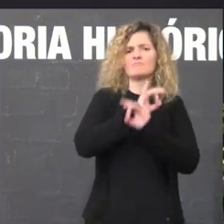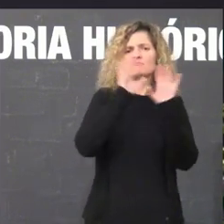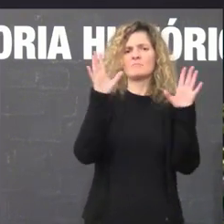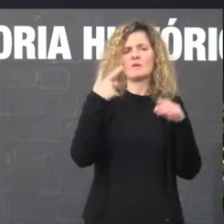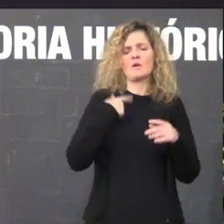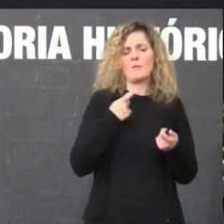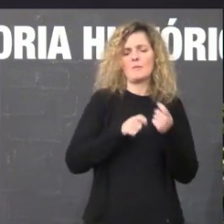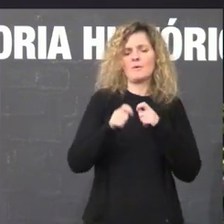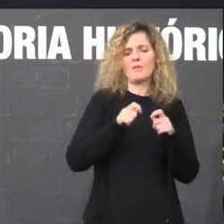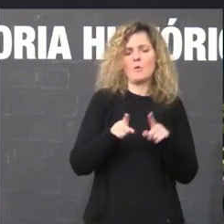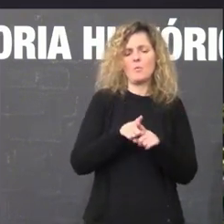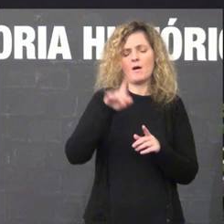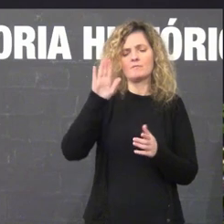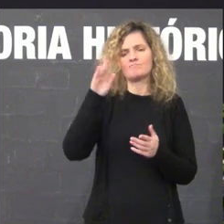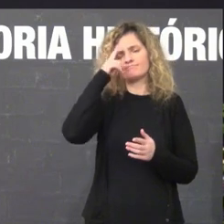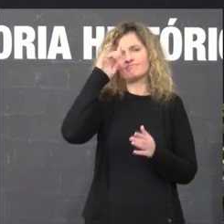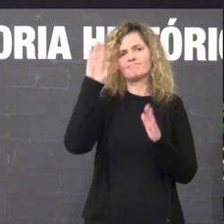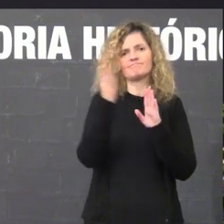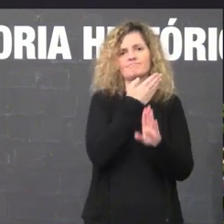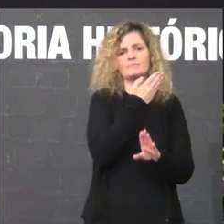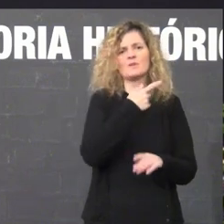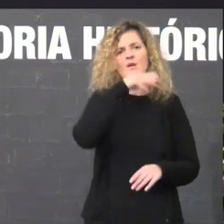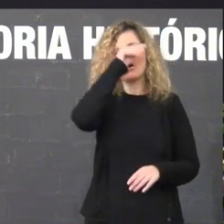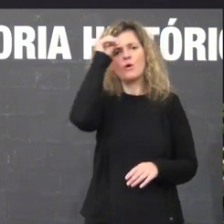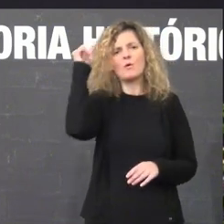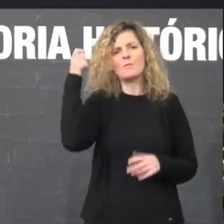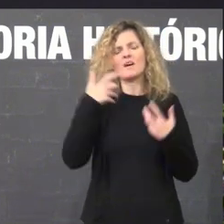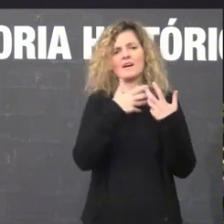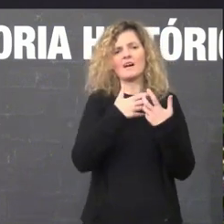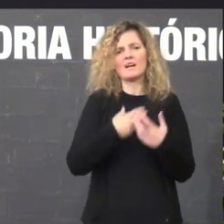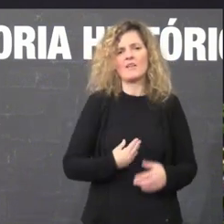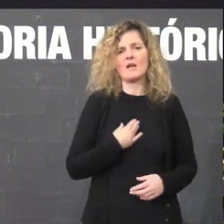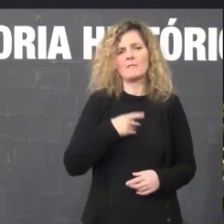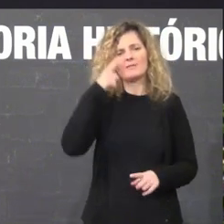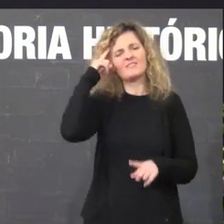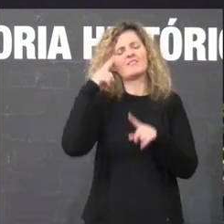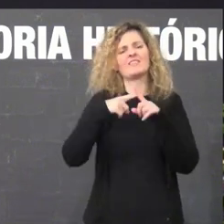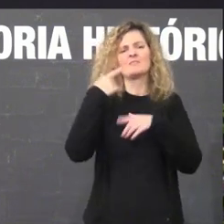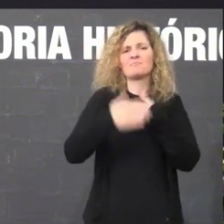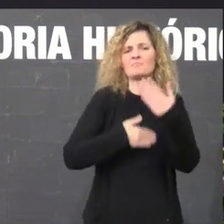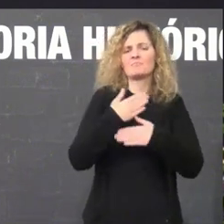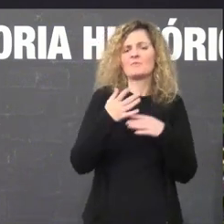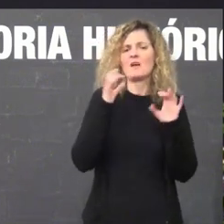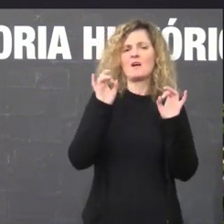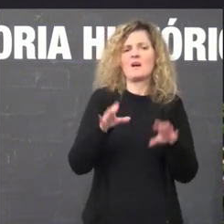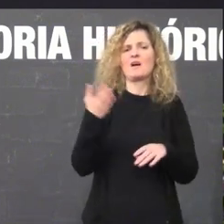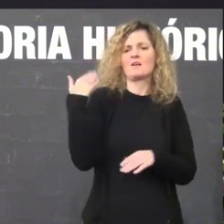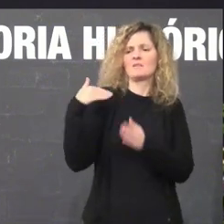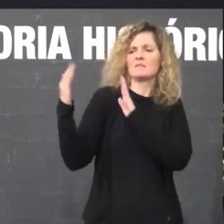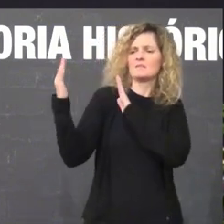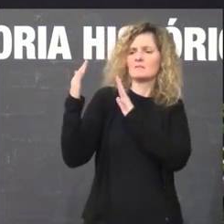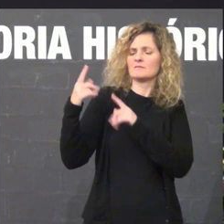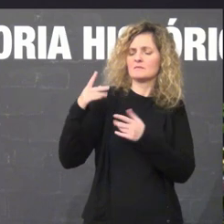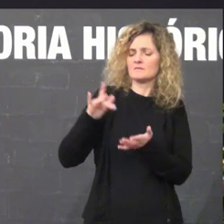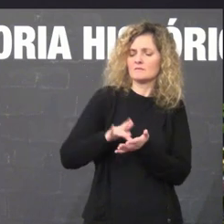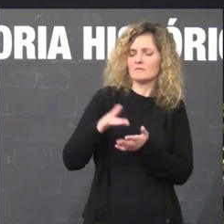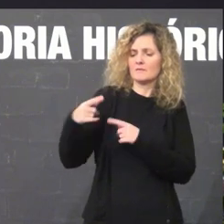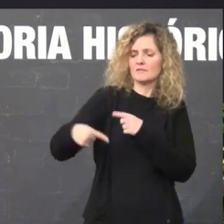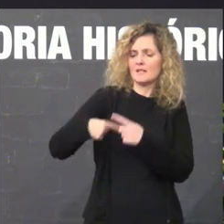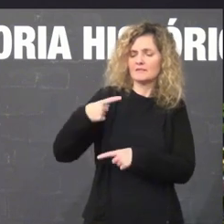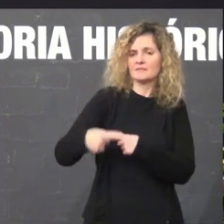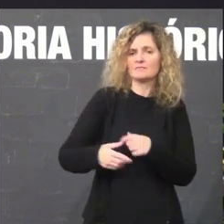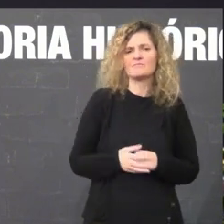se nos vende que tenemos que pasar página que tenemos que hacer a Guerra Civil para poder avanzar como ven se decía una supuesta transición